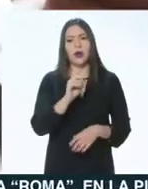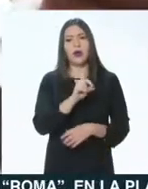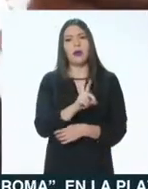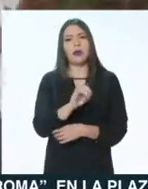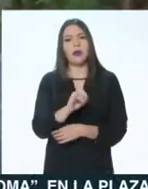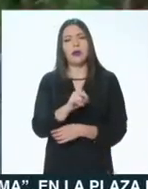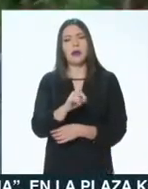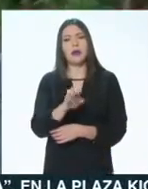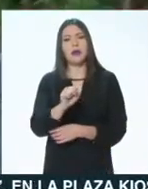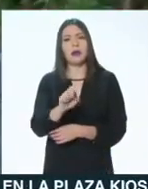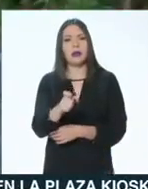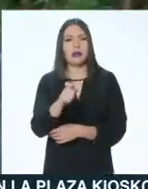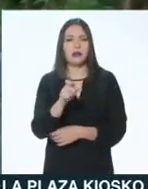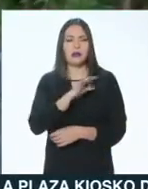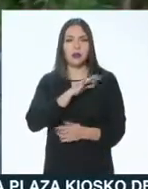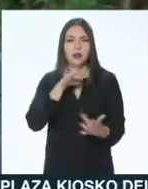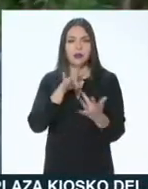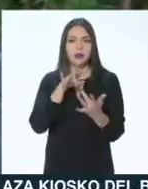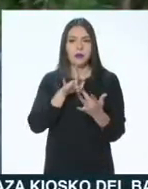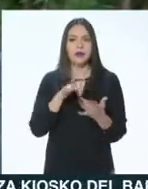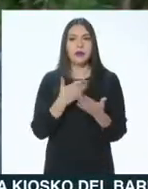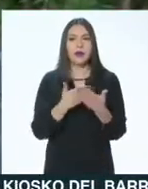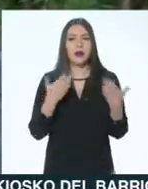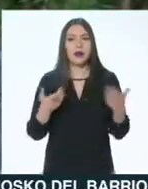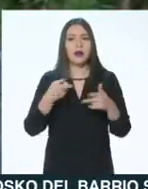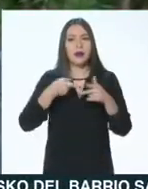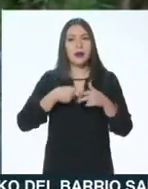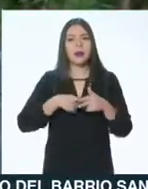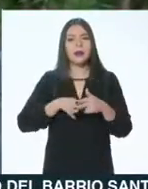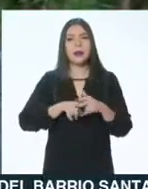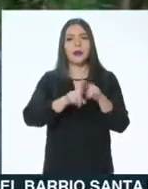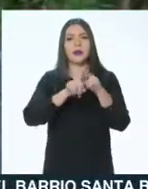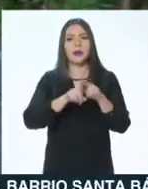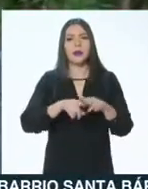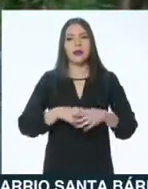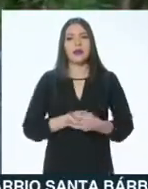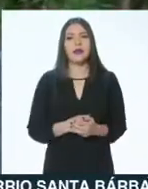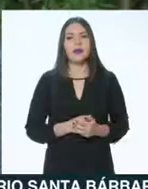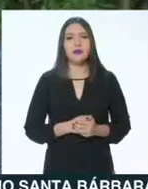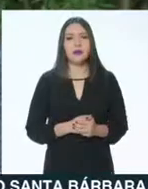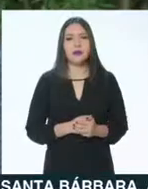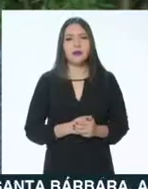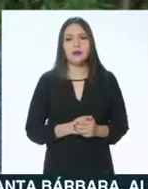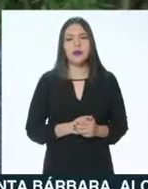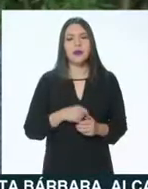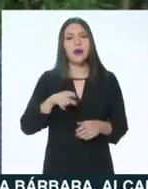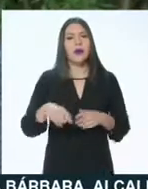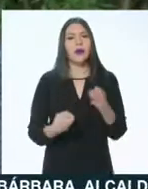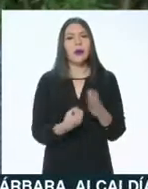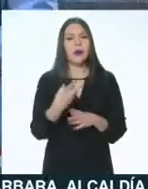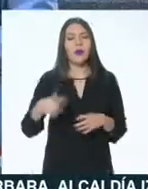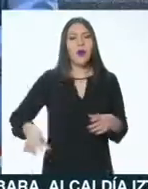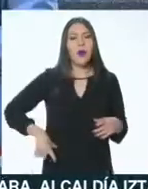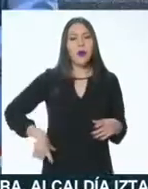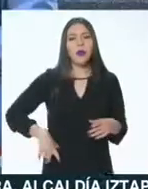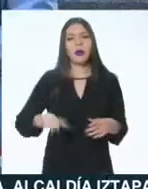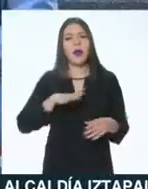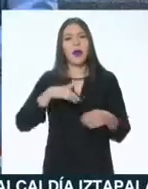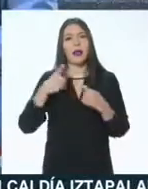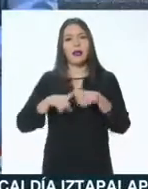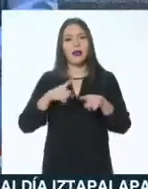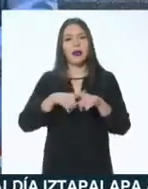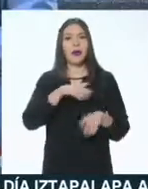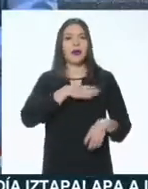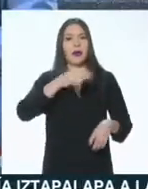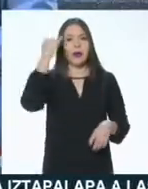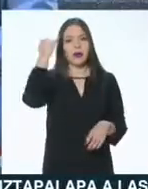Pues, ¿qué te puedo decir? Estamos abriendo, está una apertura muy grande, ahora sí que el nuevo gobierno trae como buenas ideas. Y ahora, dentro